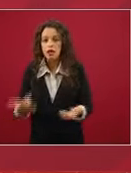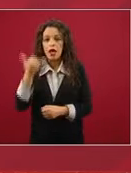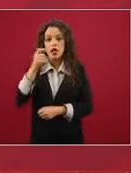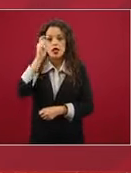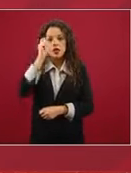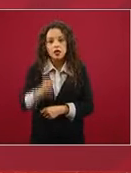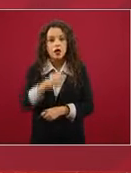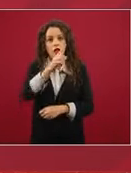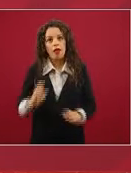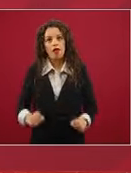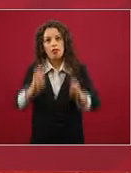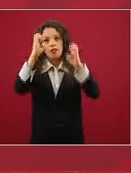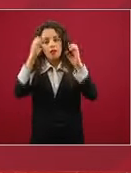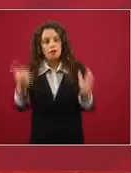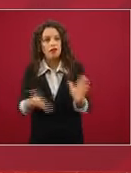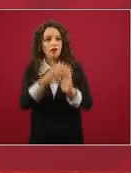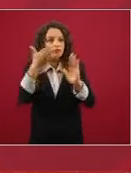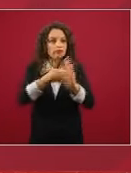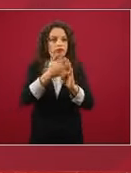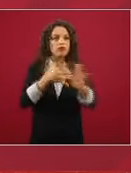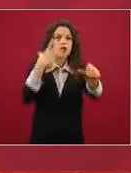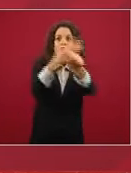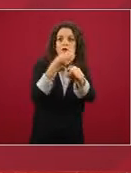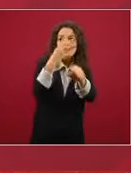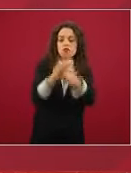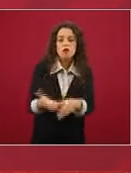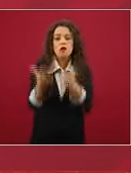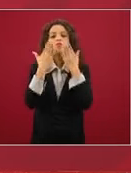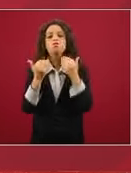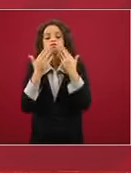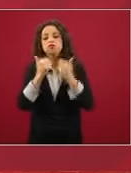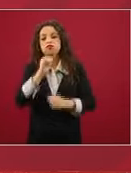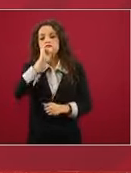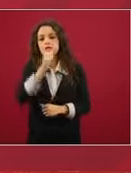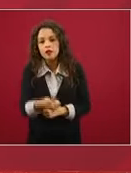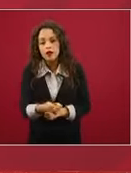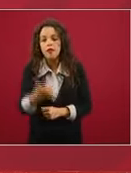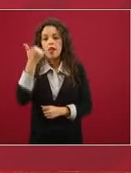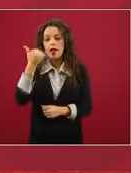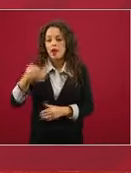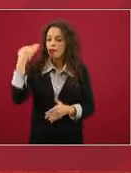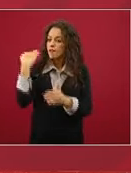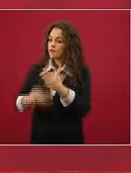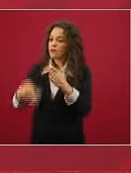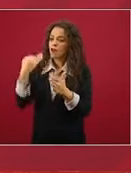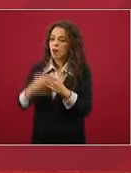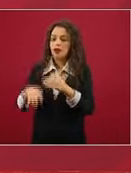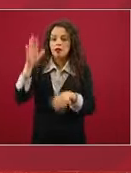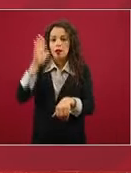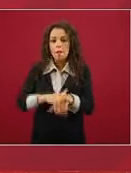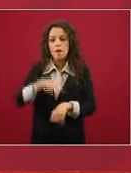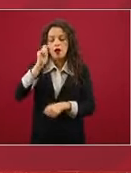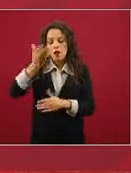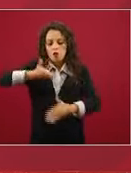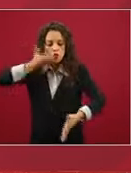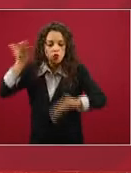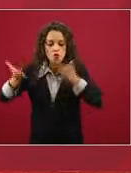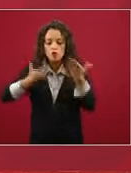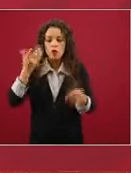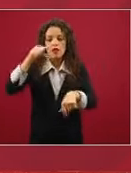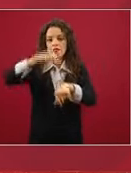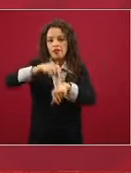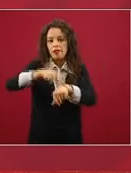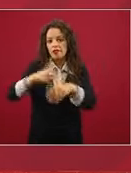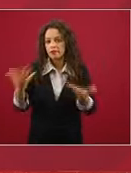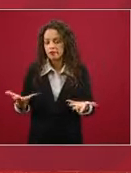física, no se contrataron y formaron suficientes profesionales de la salud. Organismos internacionales como la OCDE,